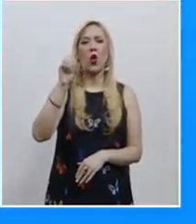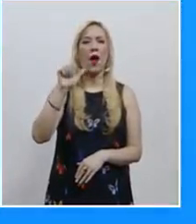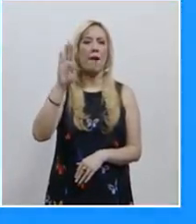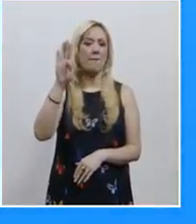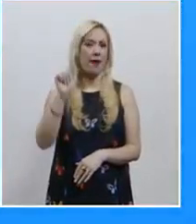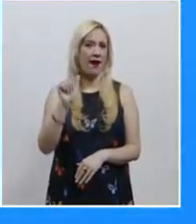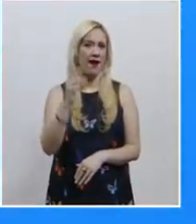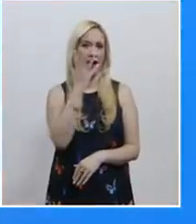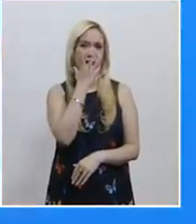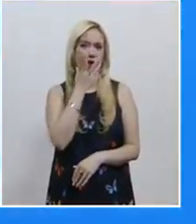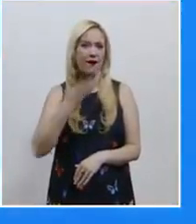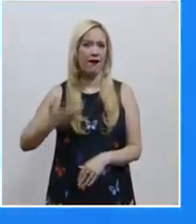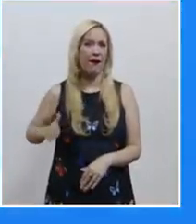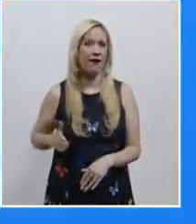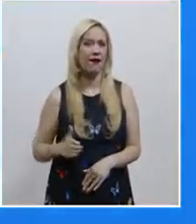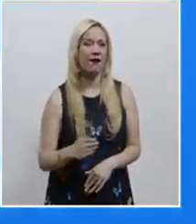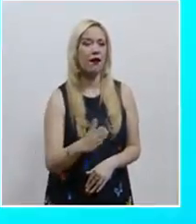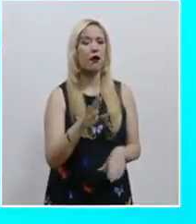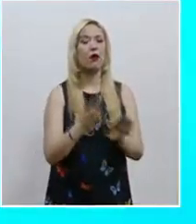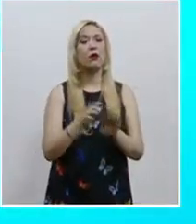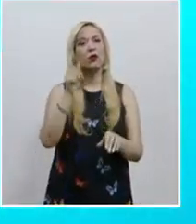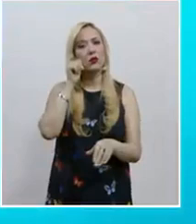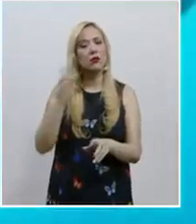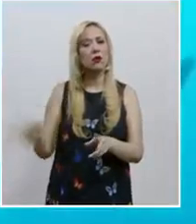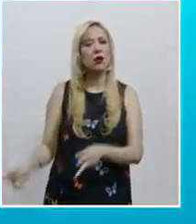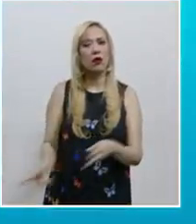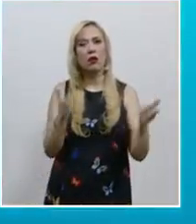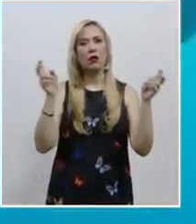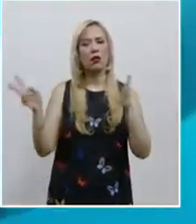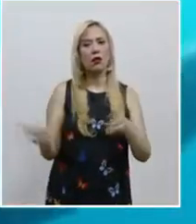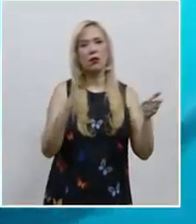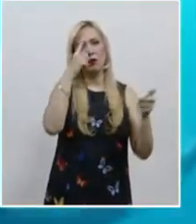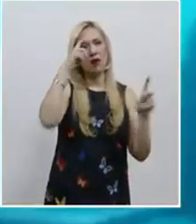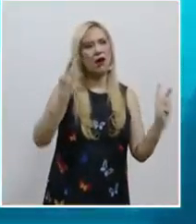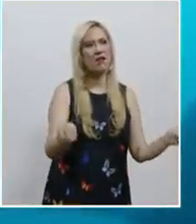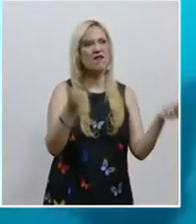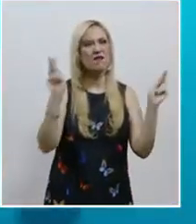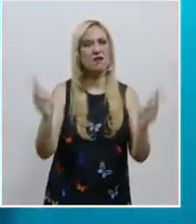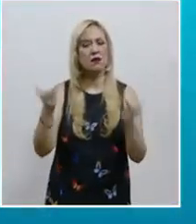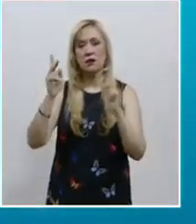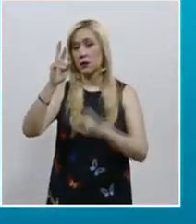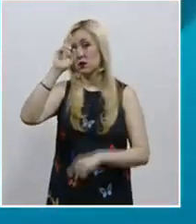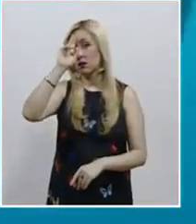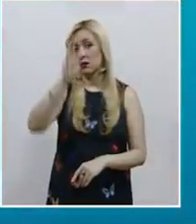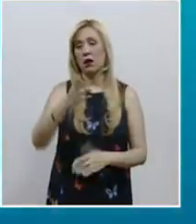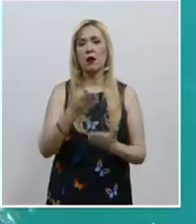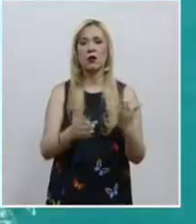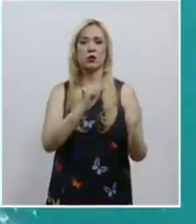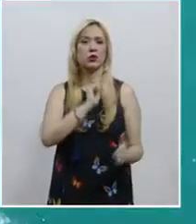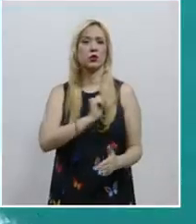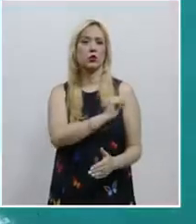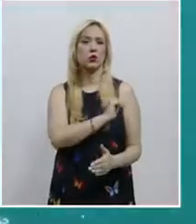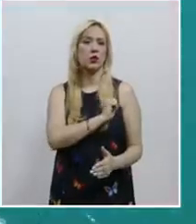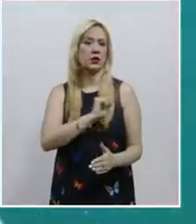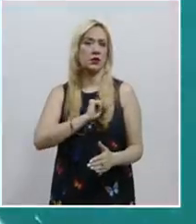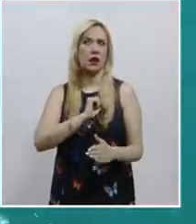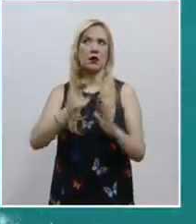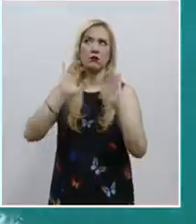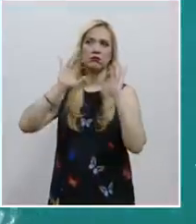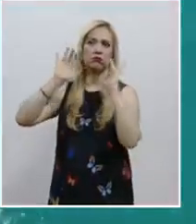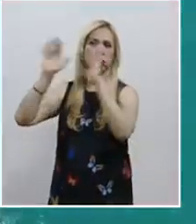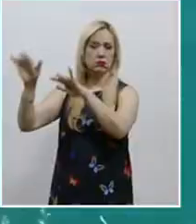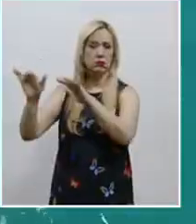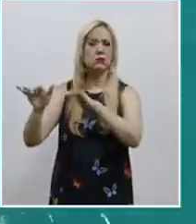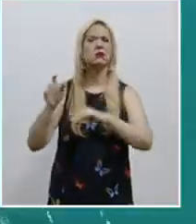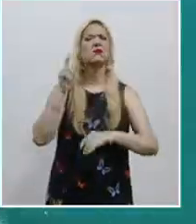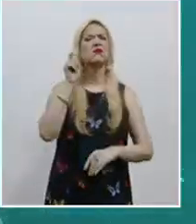Convención Internacional sobre el Comercio de Especies Amenazadas de Fauna y Flora Silvestres, que se reunirá en Suiza. Algunos de los puntos acordados